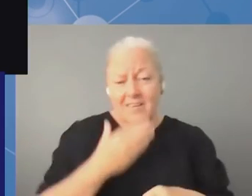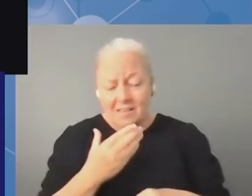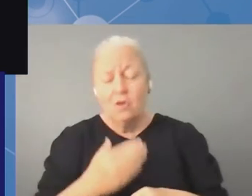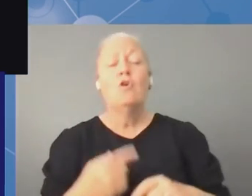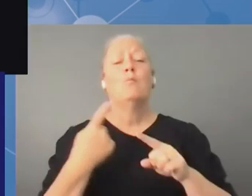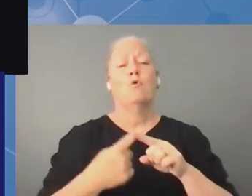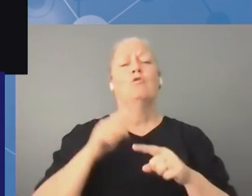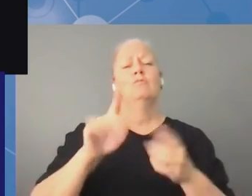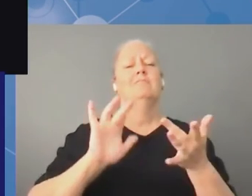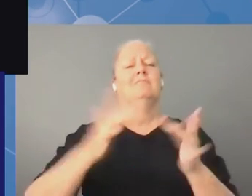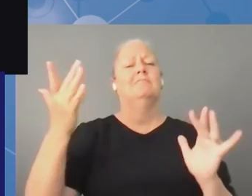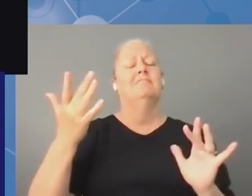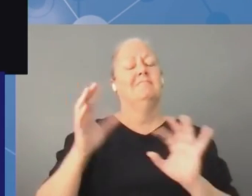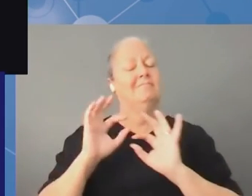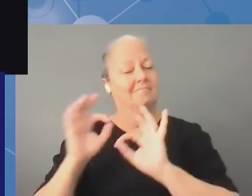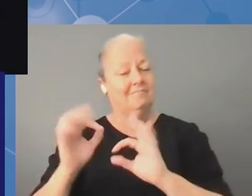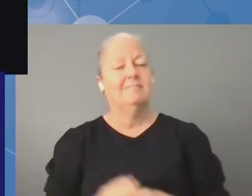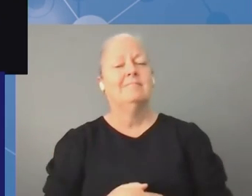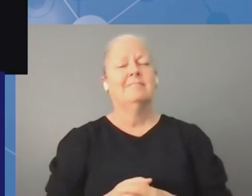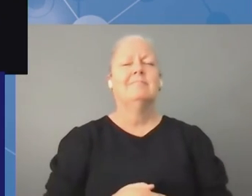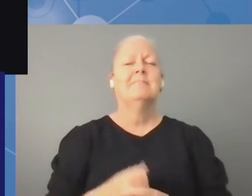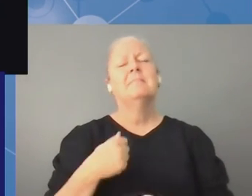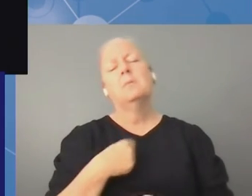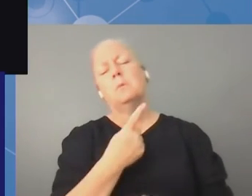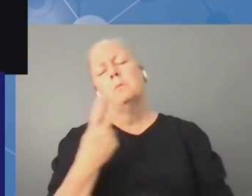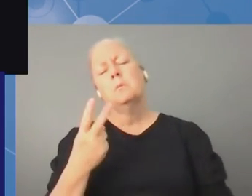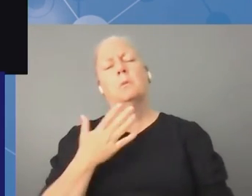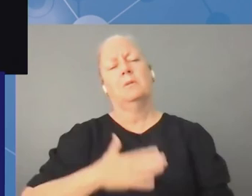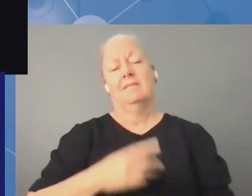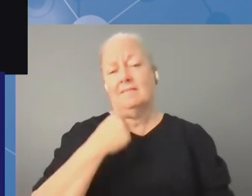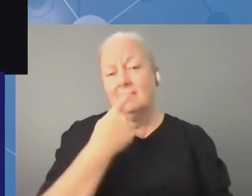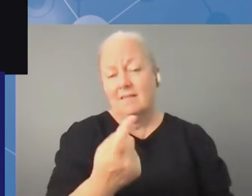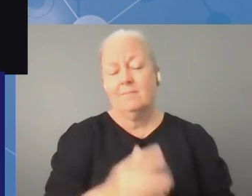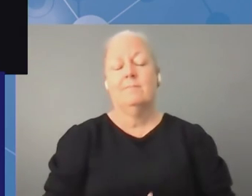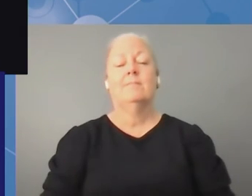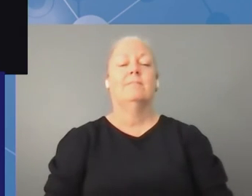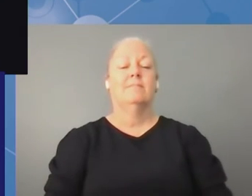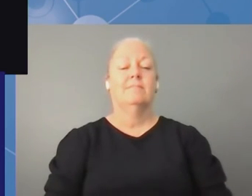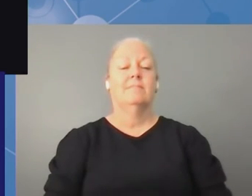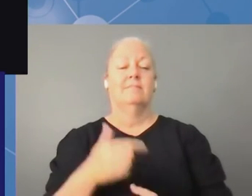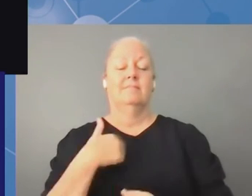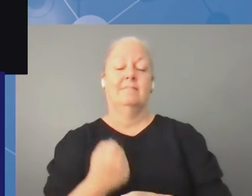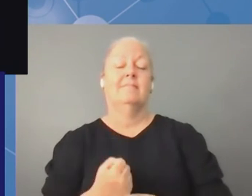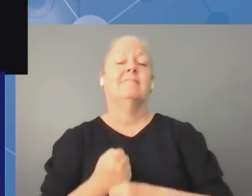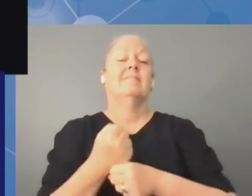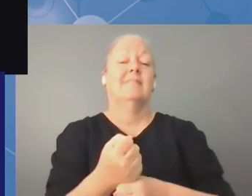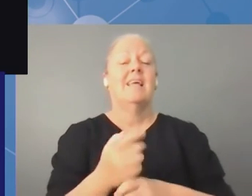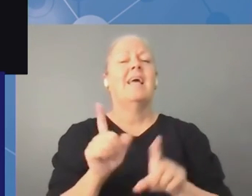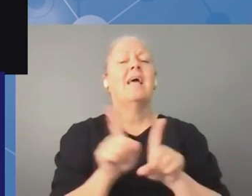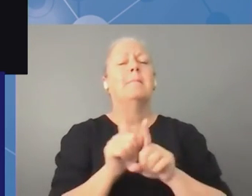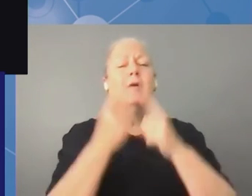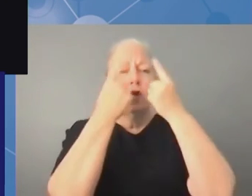persona que vive en el país que ha organizado esta cumbre. Desde hace mucho tiempo vivo en